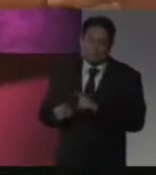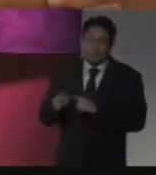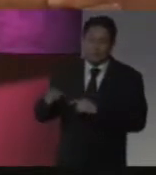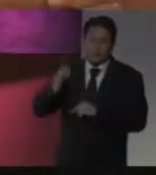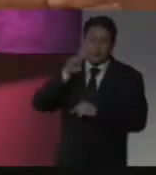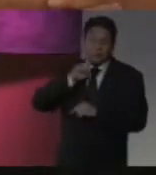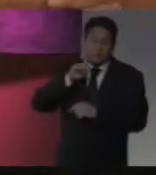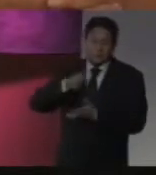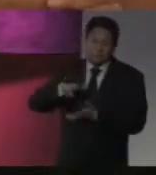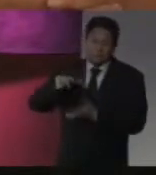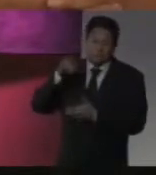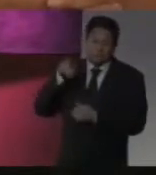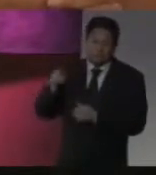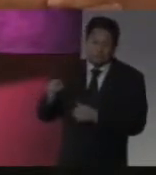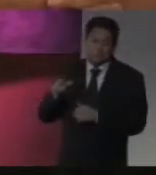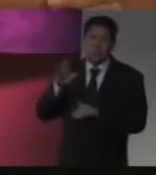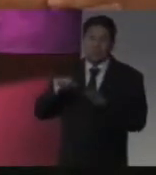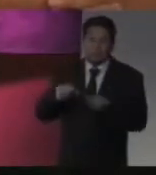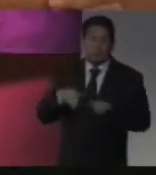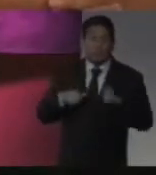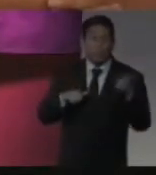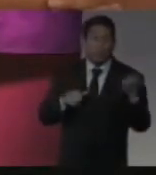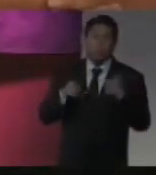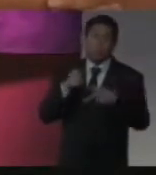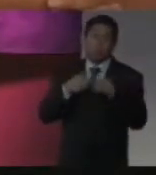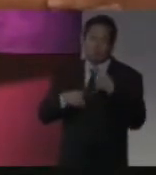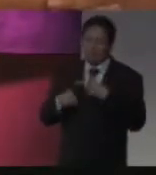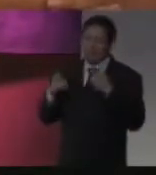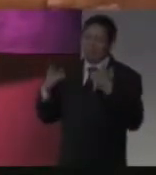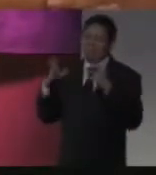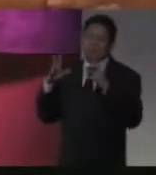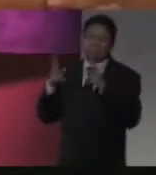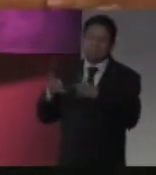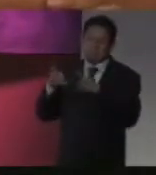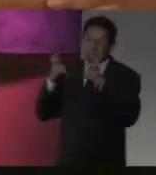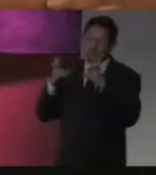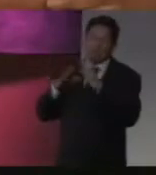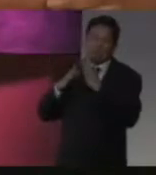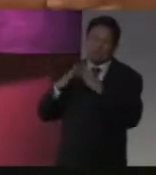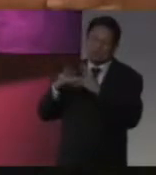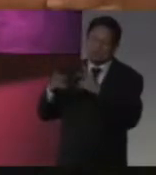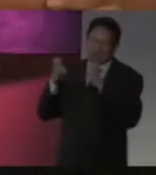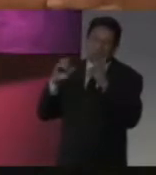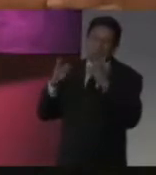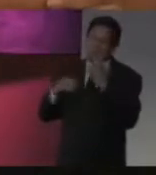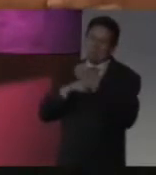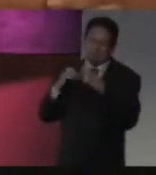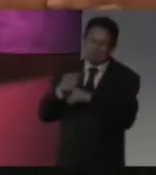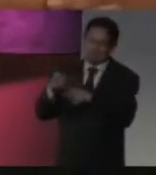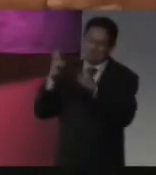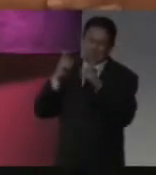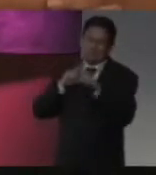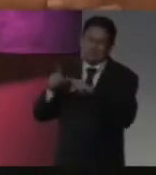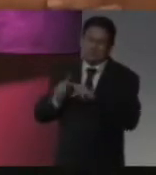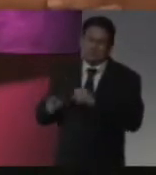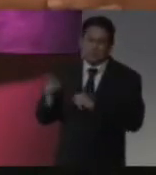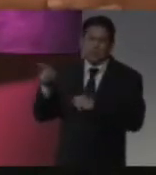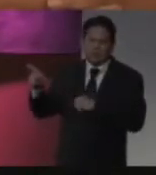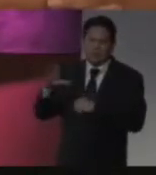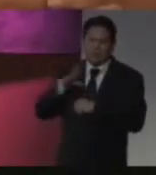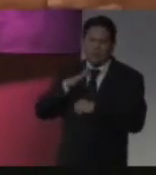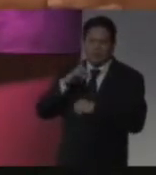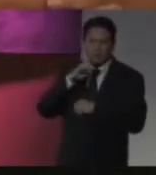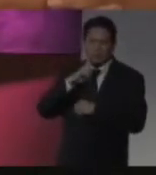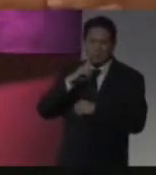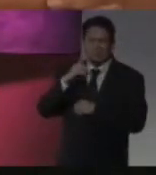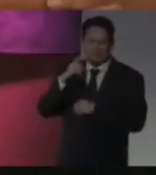ellas víctimas de despojo. En el Centro de Derechos tenemos más de 120 casos documentados,